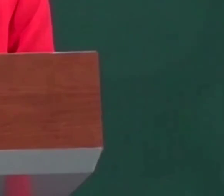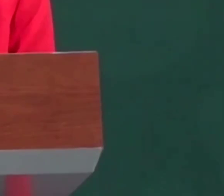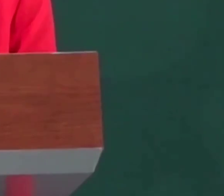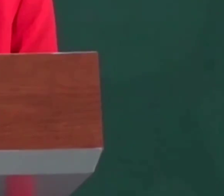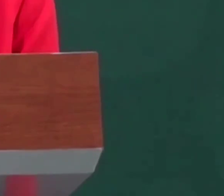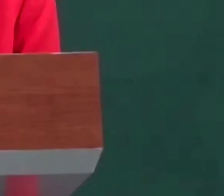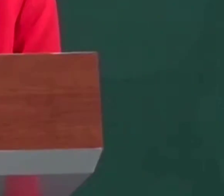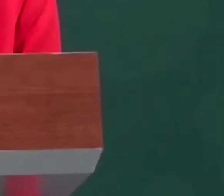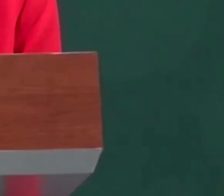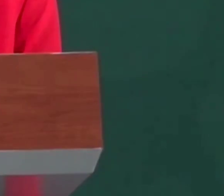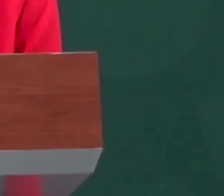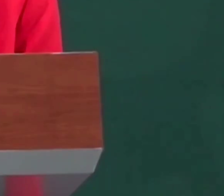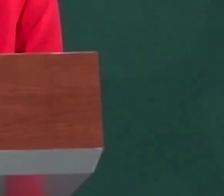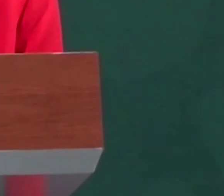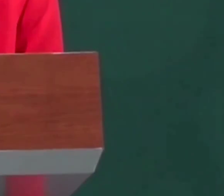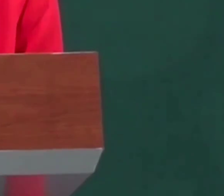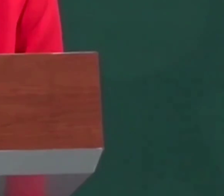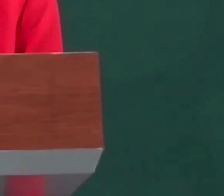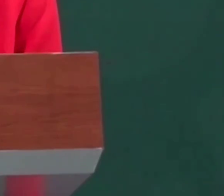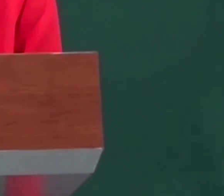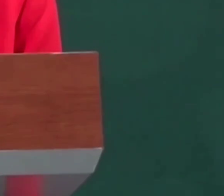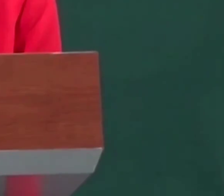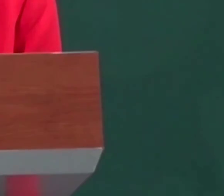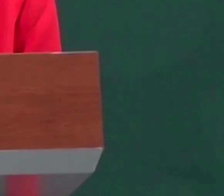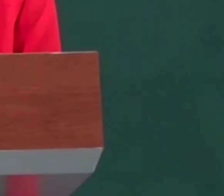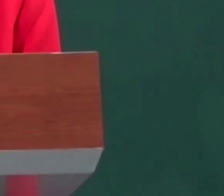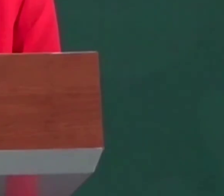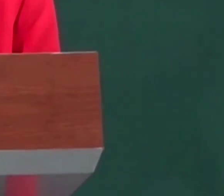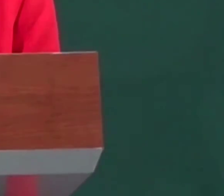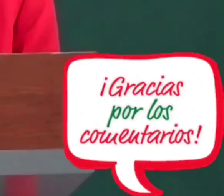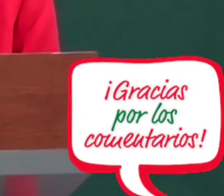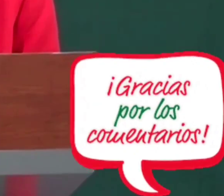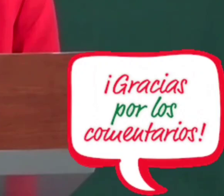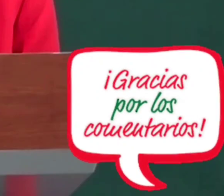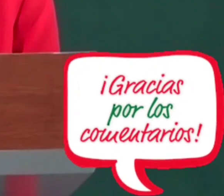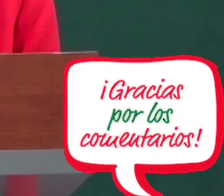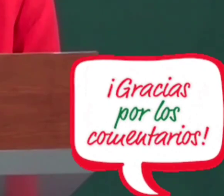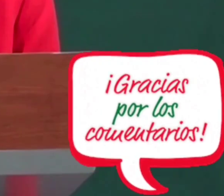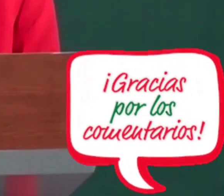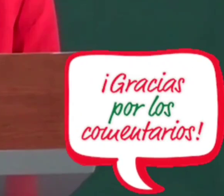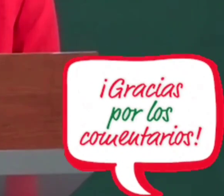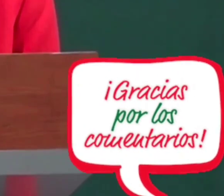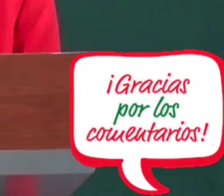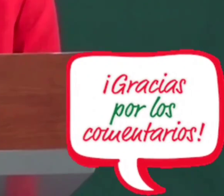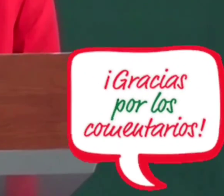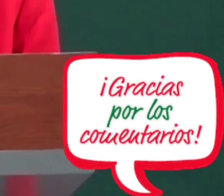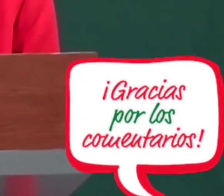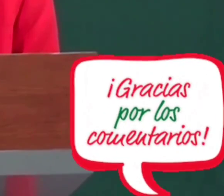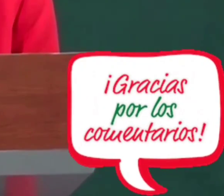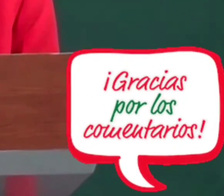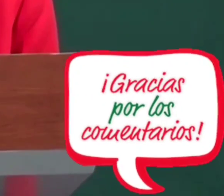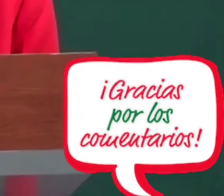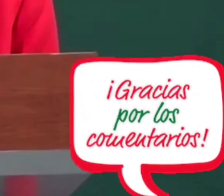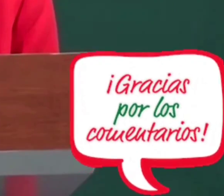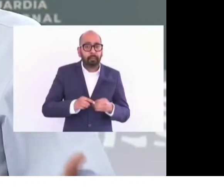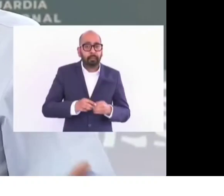económica y a un programa intensivo que tenemos tanto con empresarios como de impulso a la economía desde